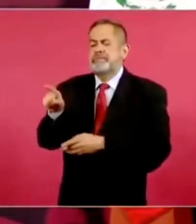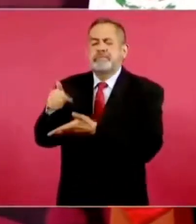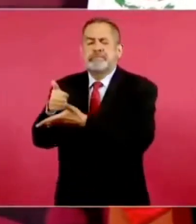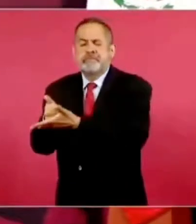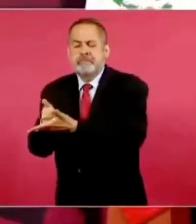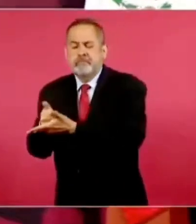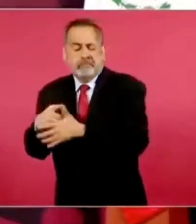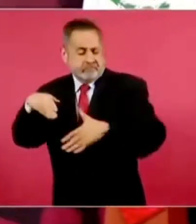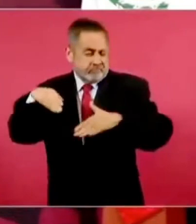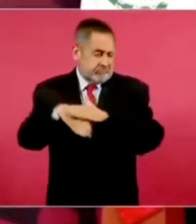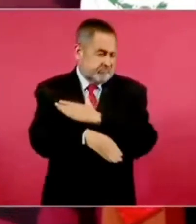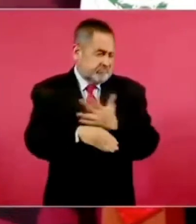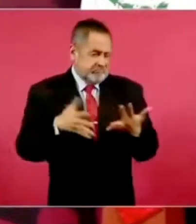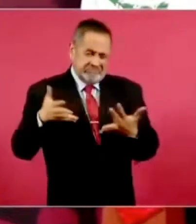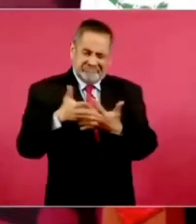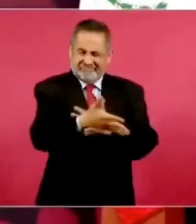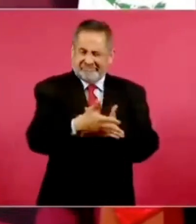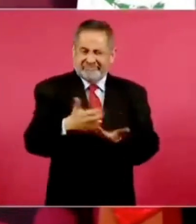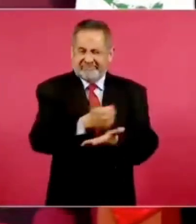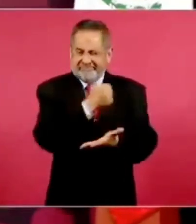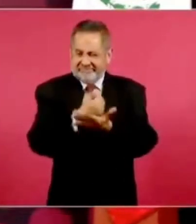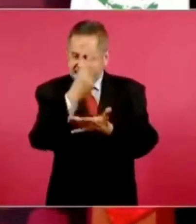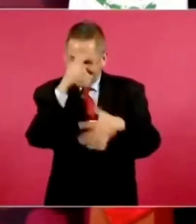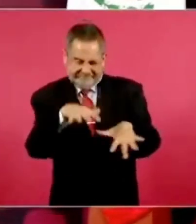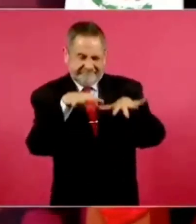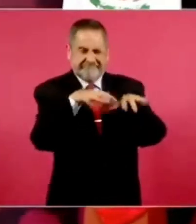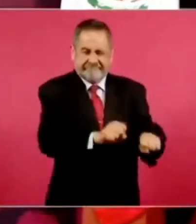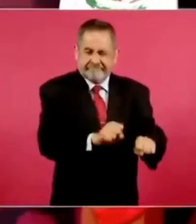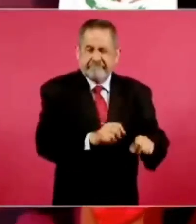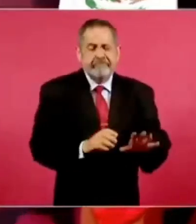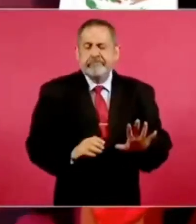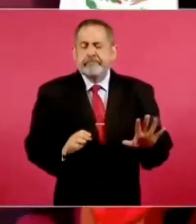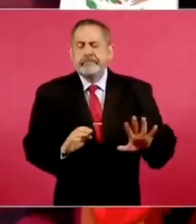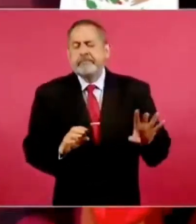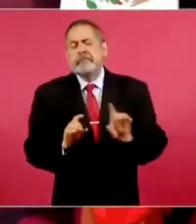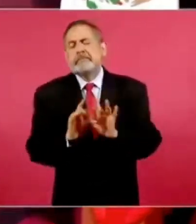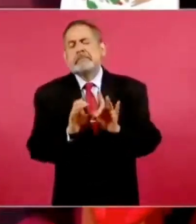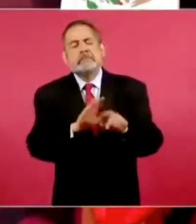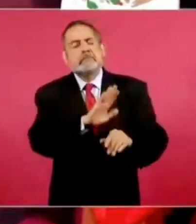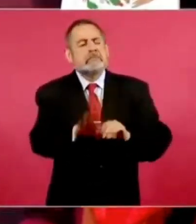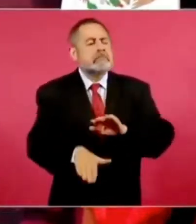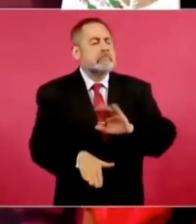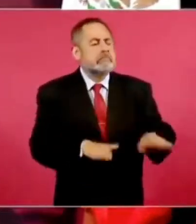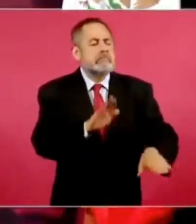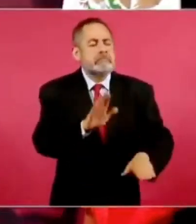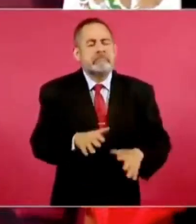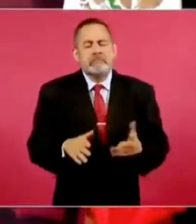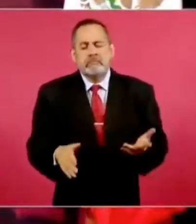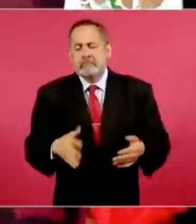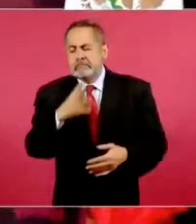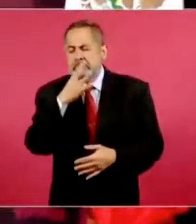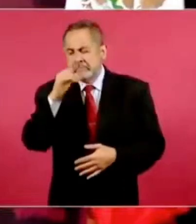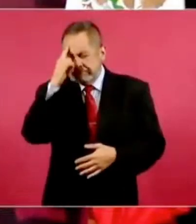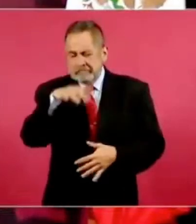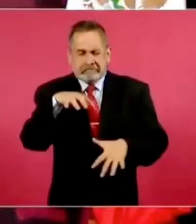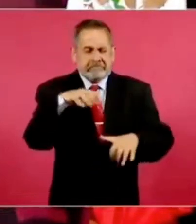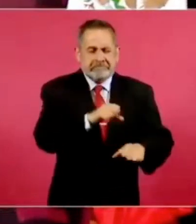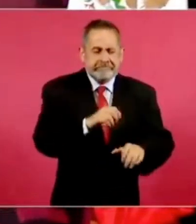tomar la Ciudad de México, que estaba prácticamente rendida.